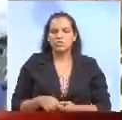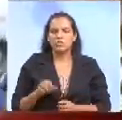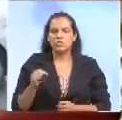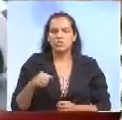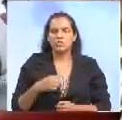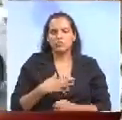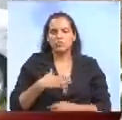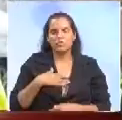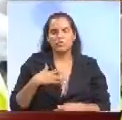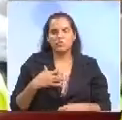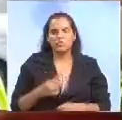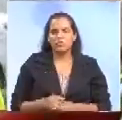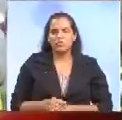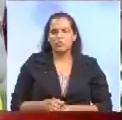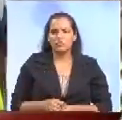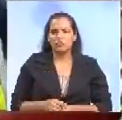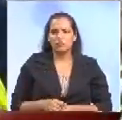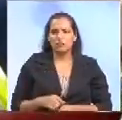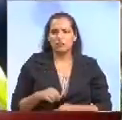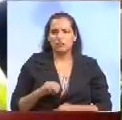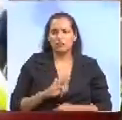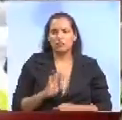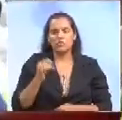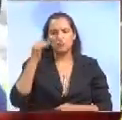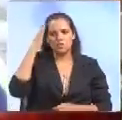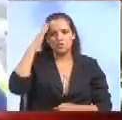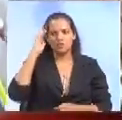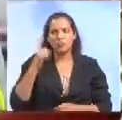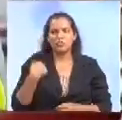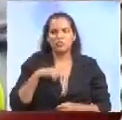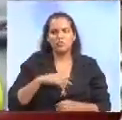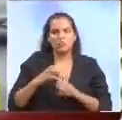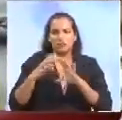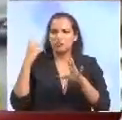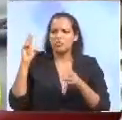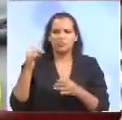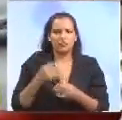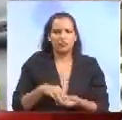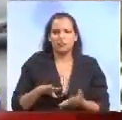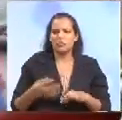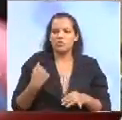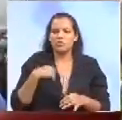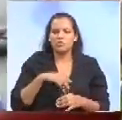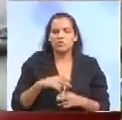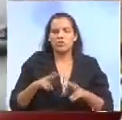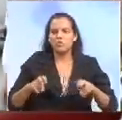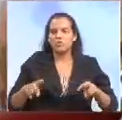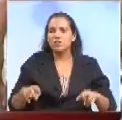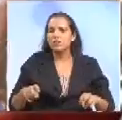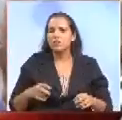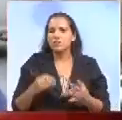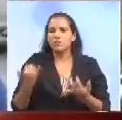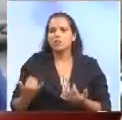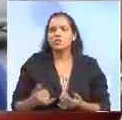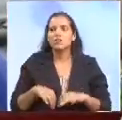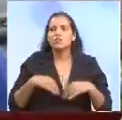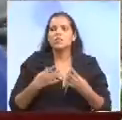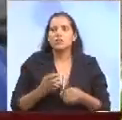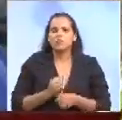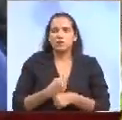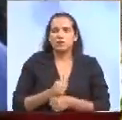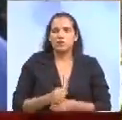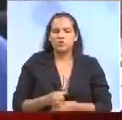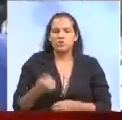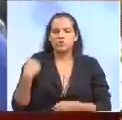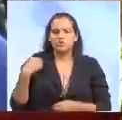sincera condolencia. Como saben, nosotros los transportistas no salimos a hacer daño a nadie, estamos averiguando, estamos recién empapándonos cómo ha sido el